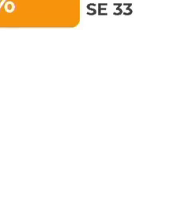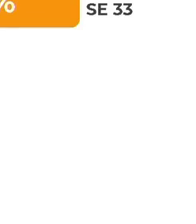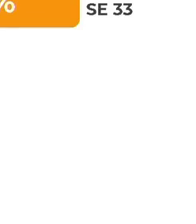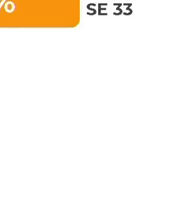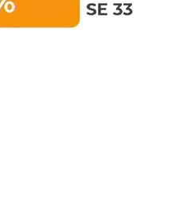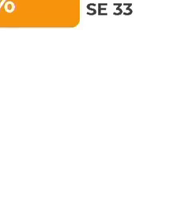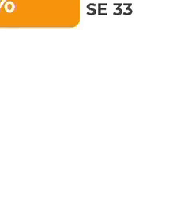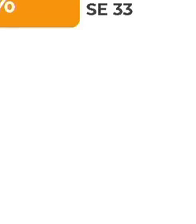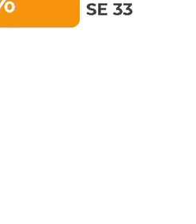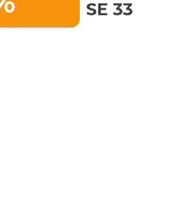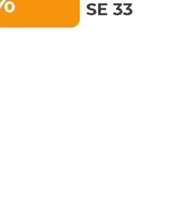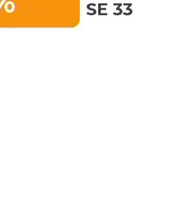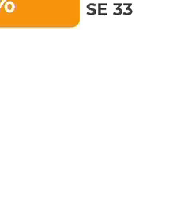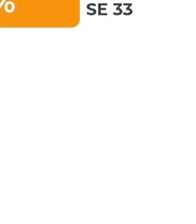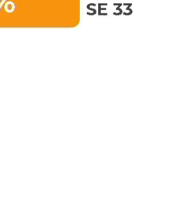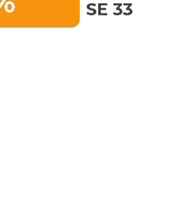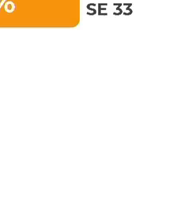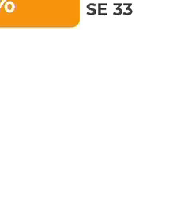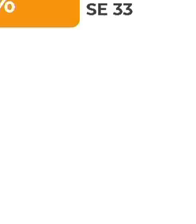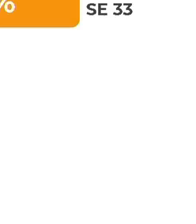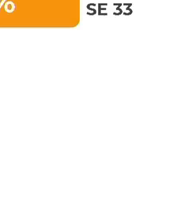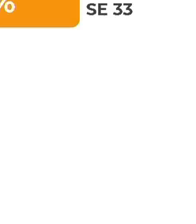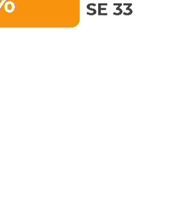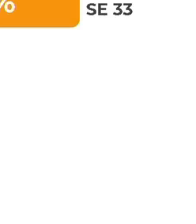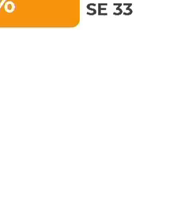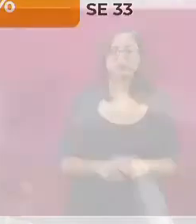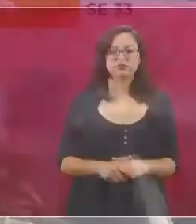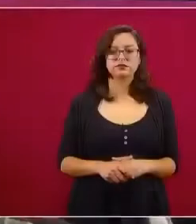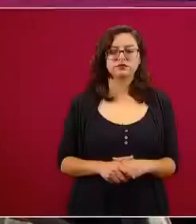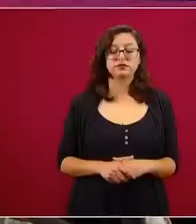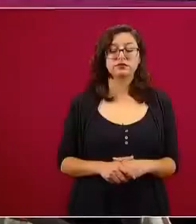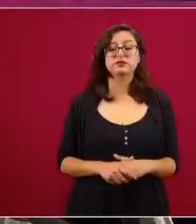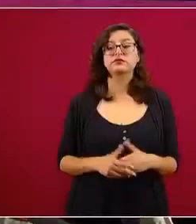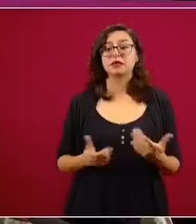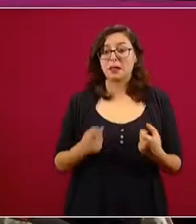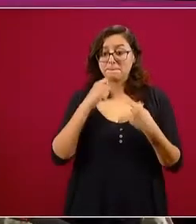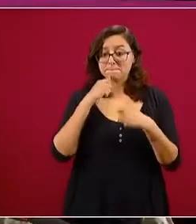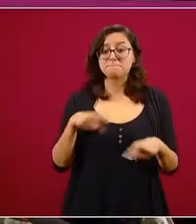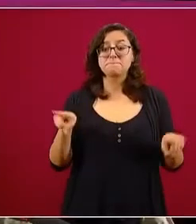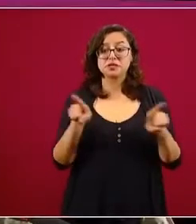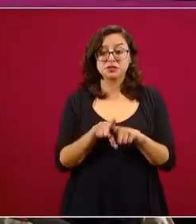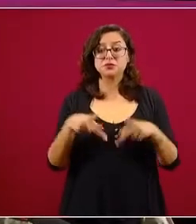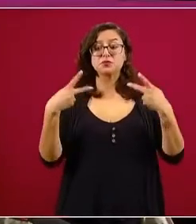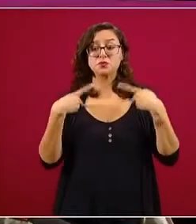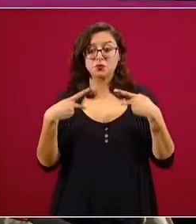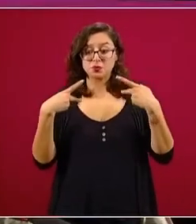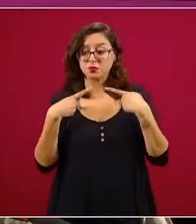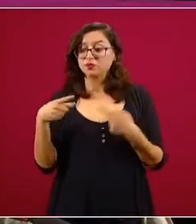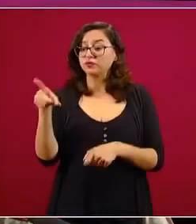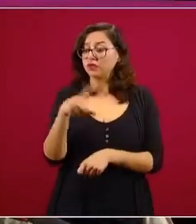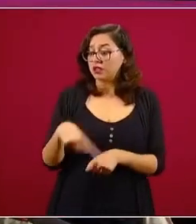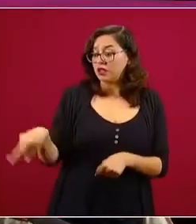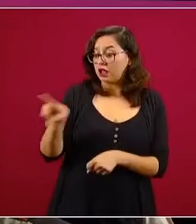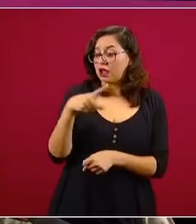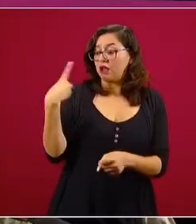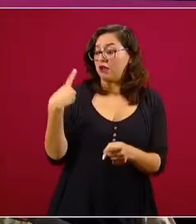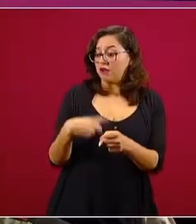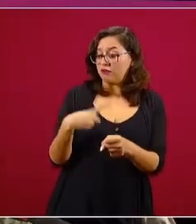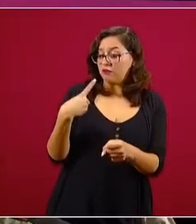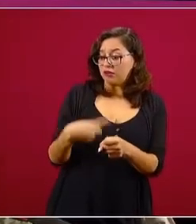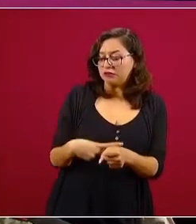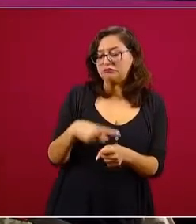la enfermedad, a los factores de riesgo y comorbilidades adyacentes, han perdido la vida a causa